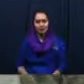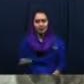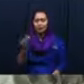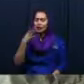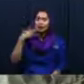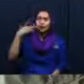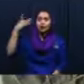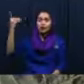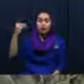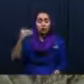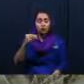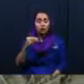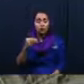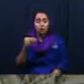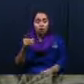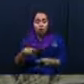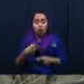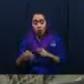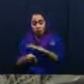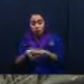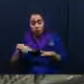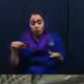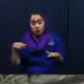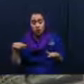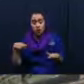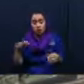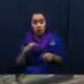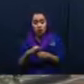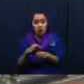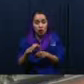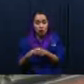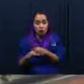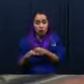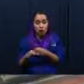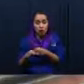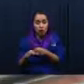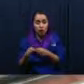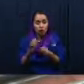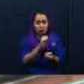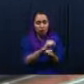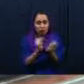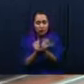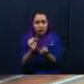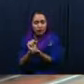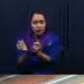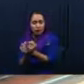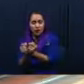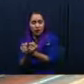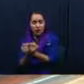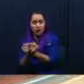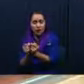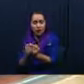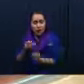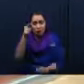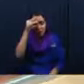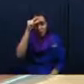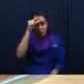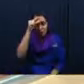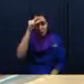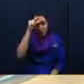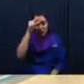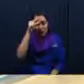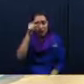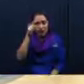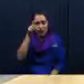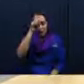Dios, cuando sacó a su pueblo que estaba cautivo de Egipto, los sacó con abundancia,